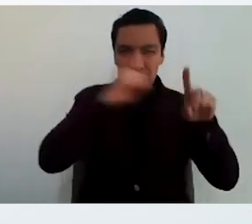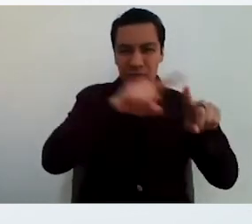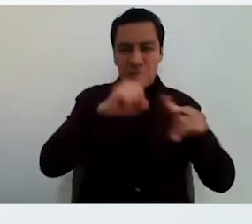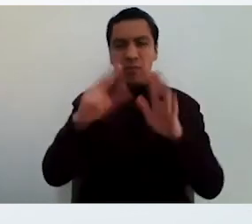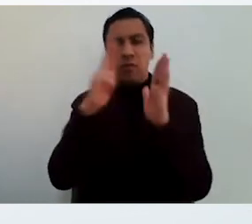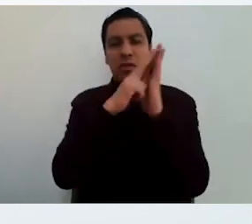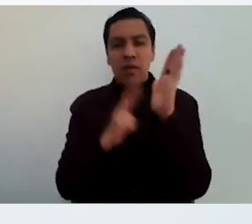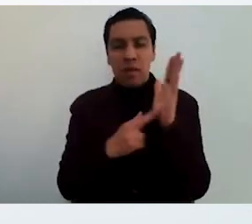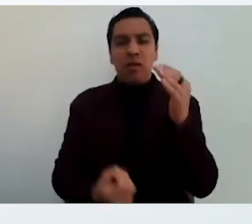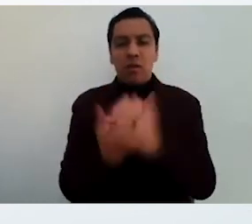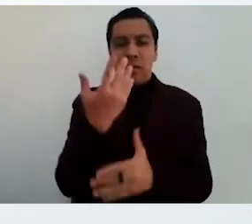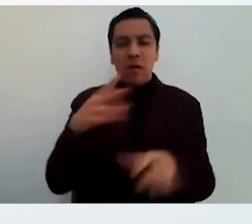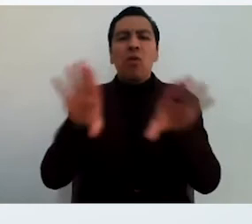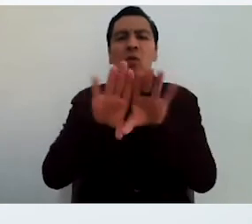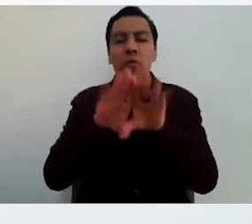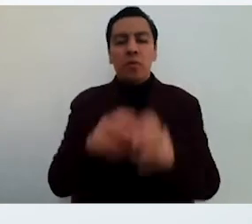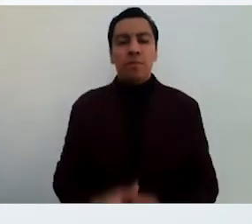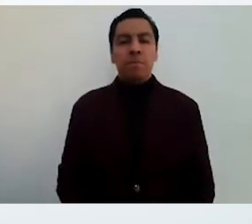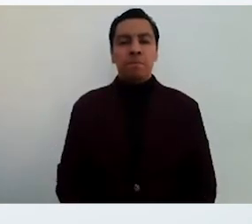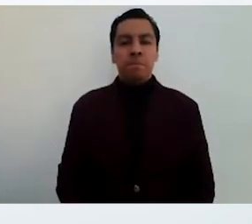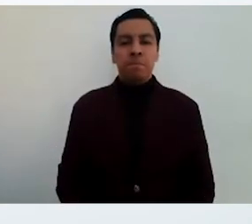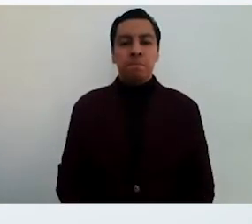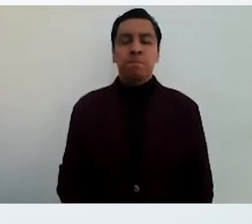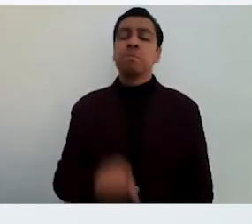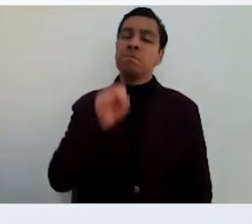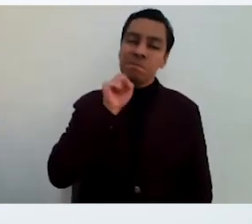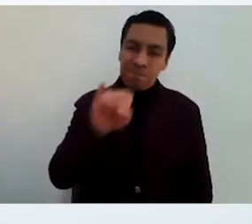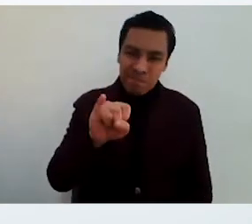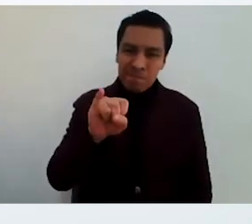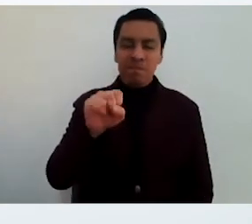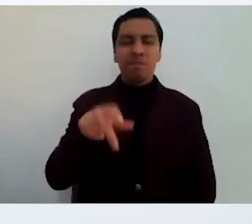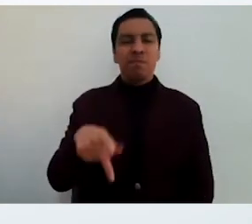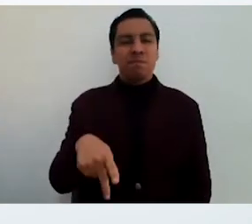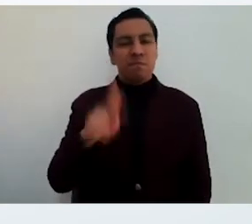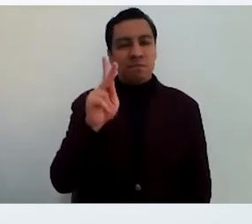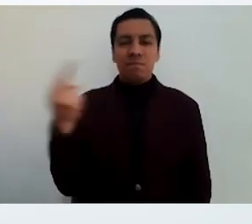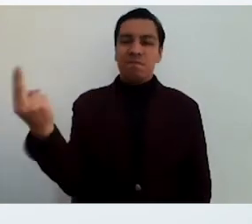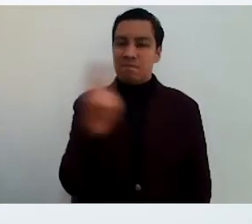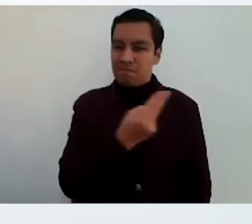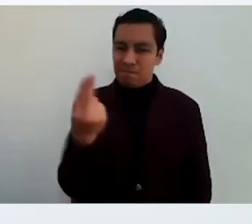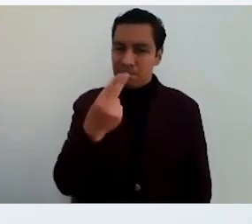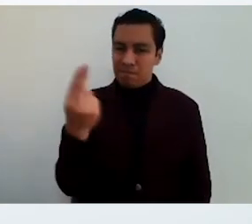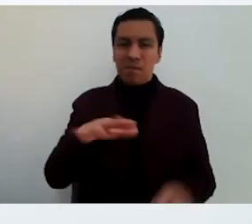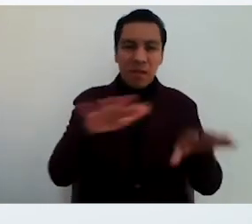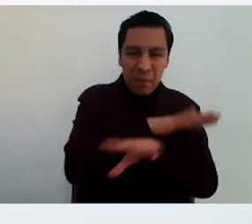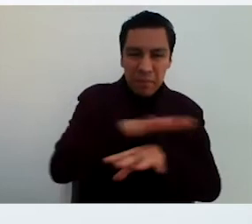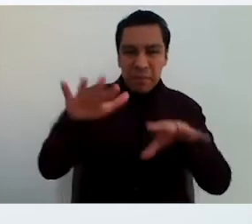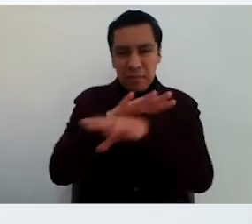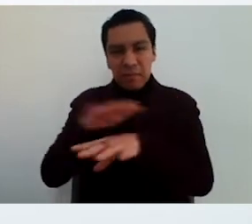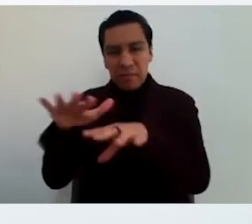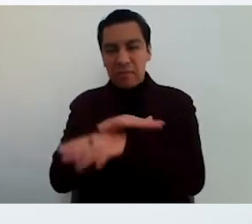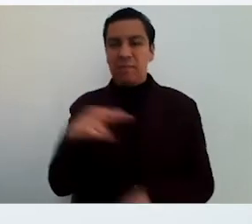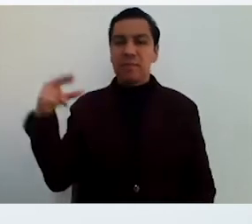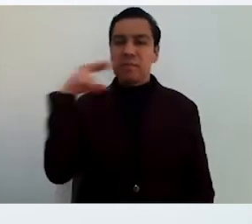asumida? Mira, sí, pero tenemos que, insisto, evolucionar muy rápido. Mira,